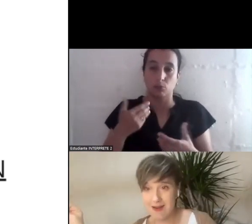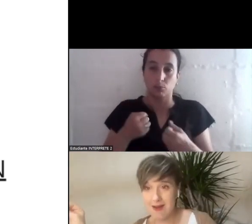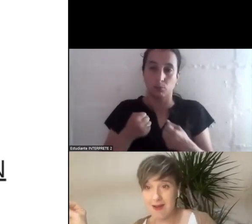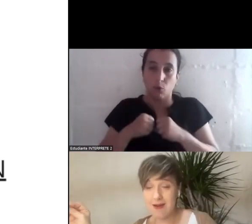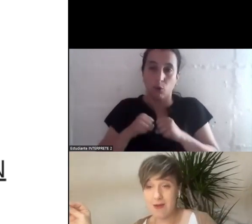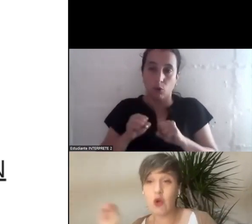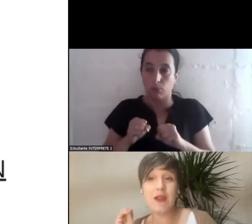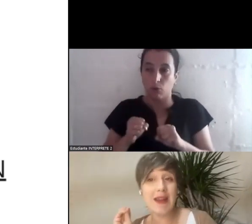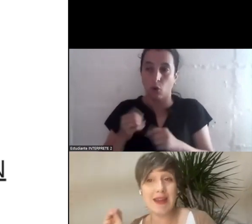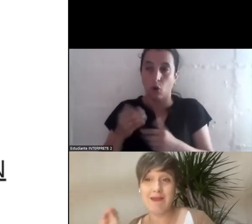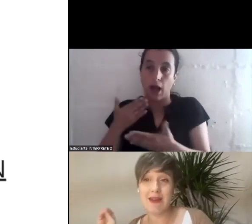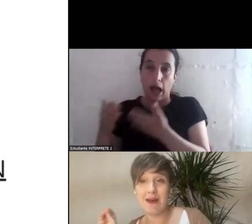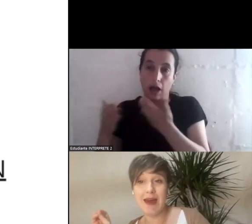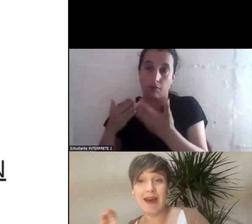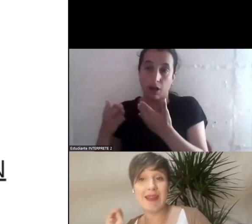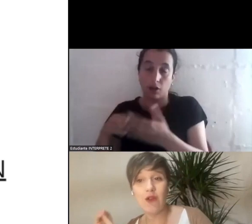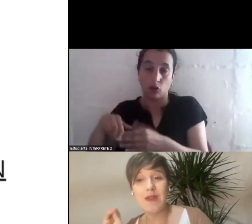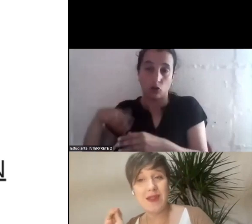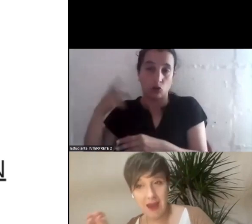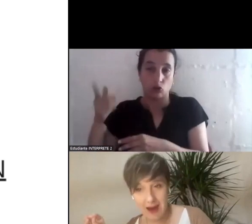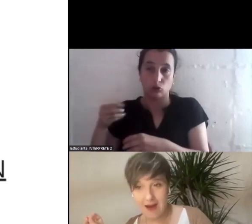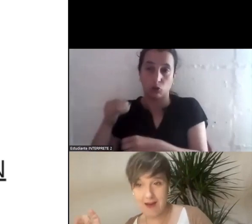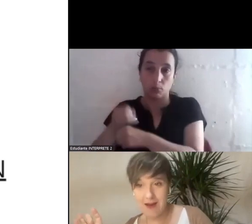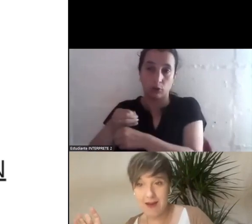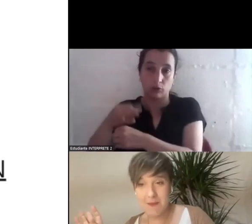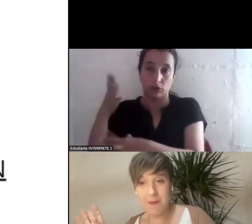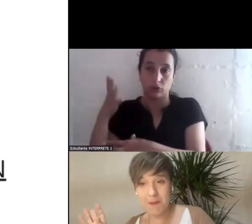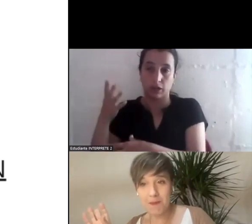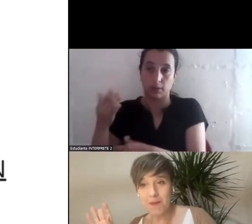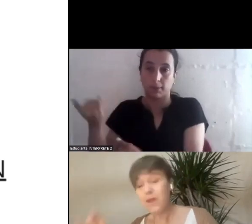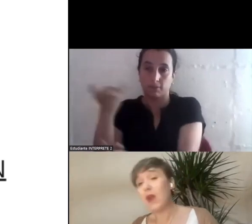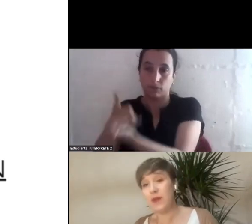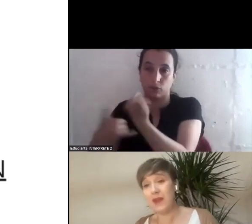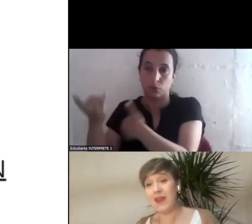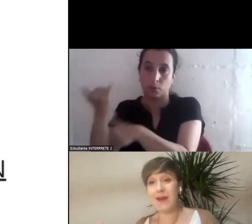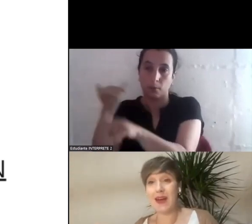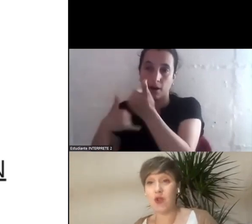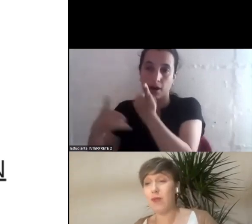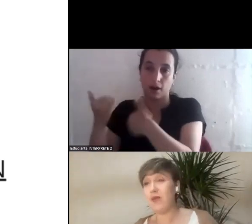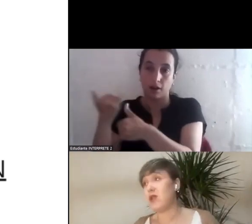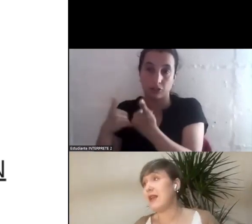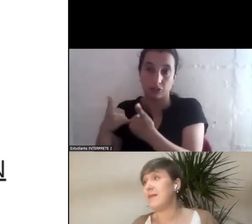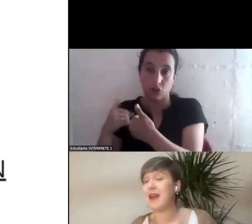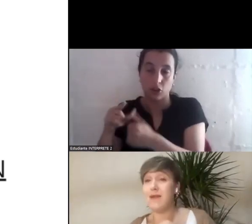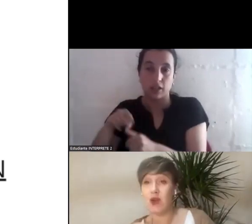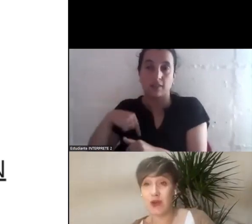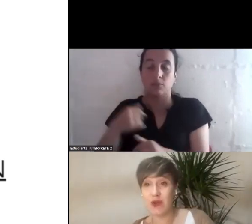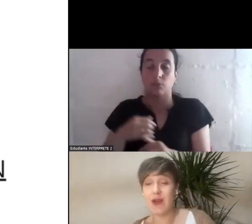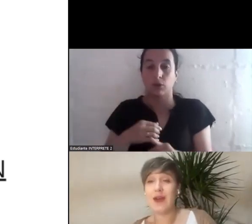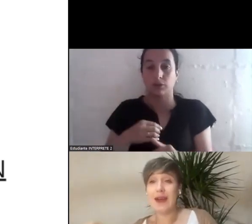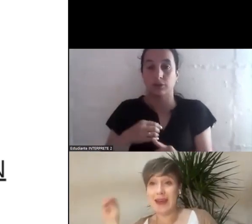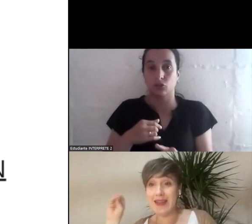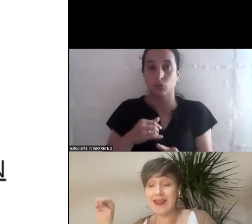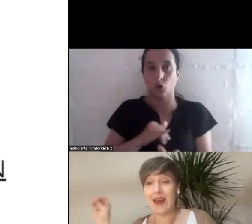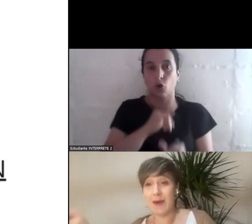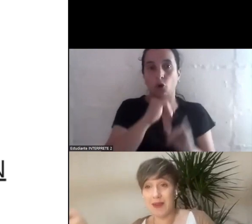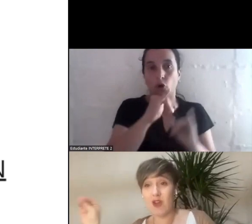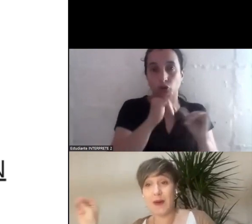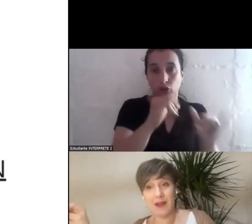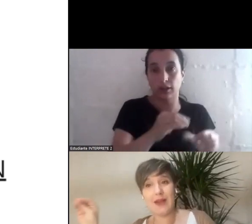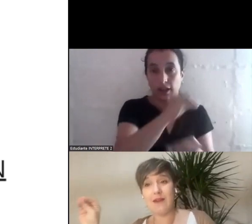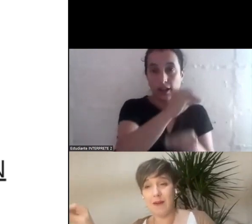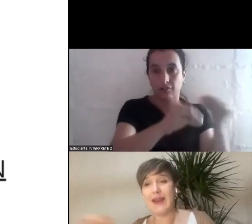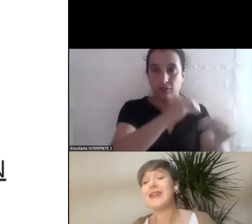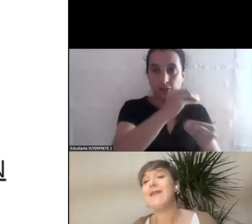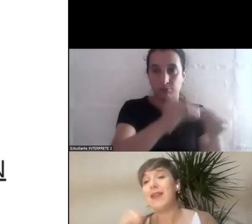derivar. Uno tiene que saber también hasta dónde llega, intentar abarcar todo de profesionales maravillosos que sí están capacitados